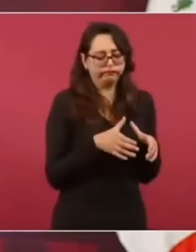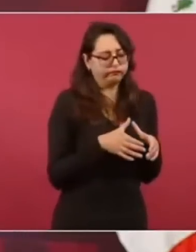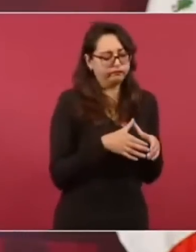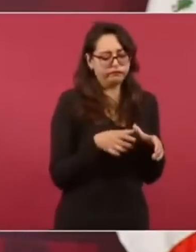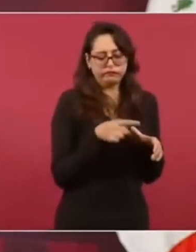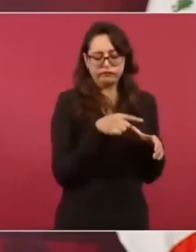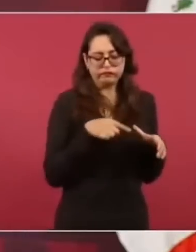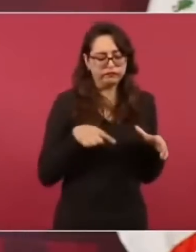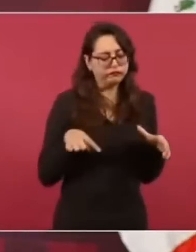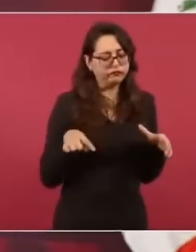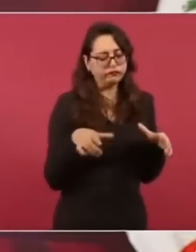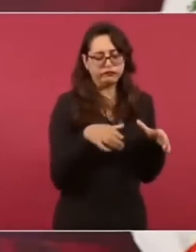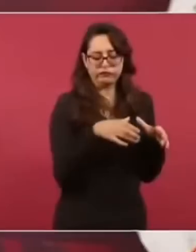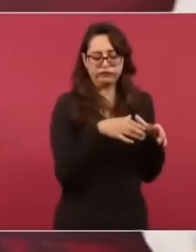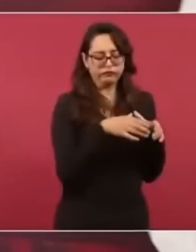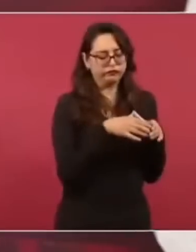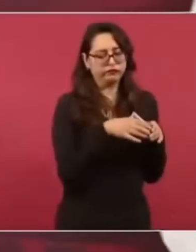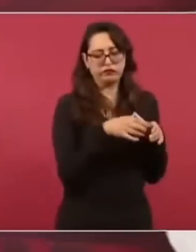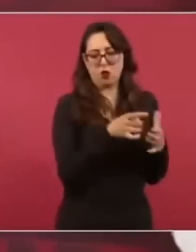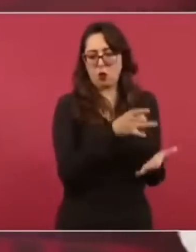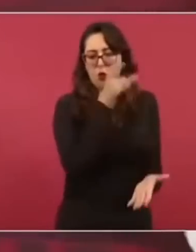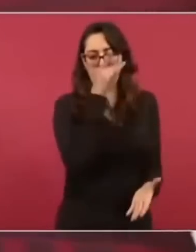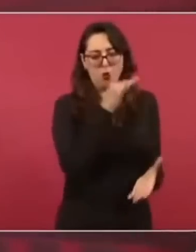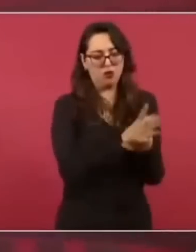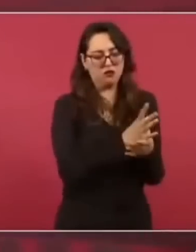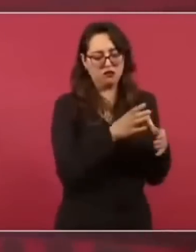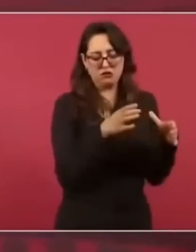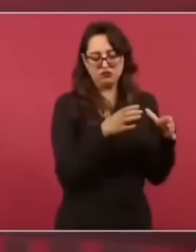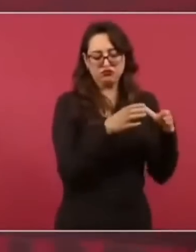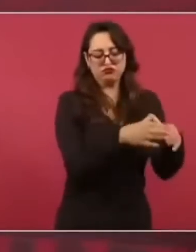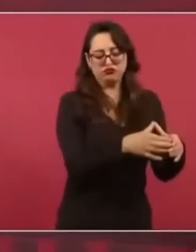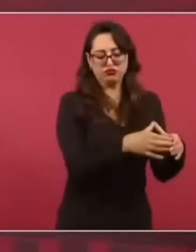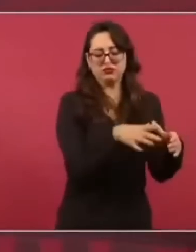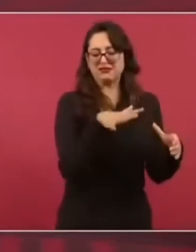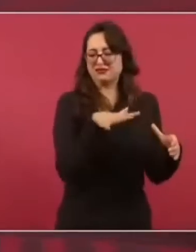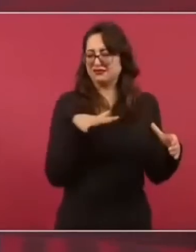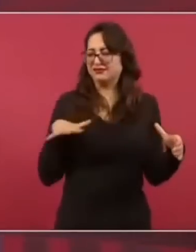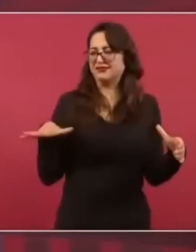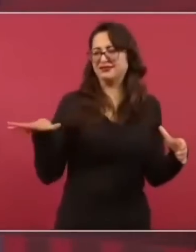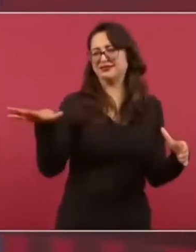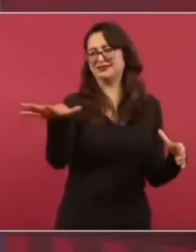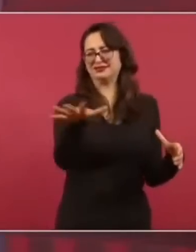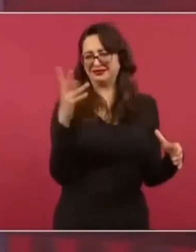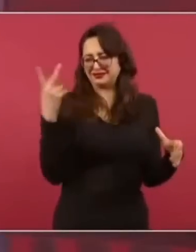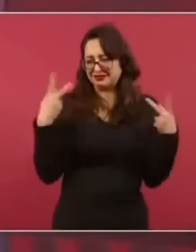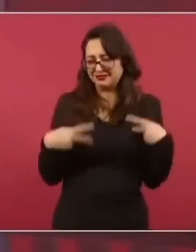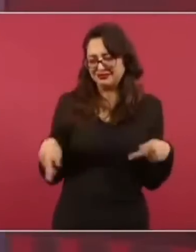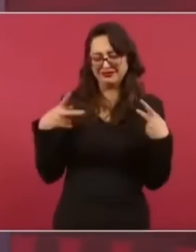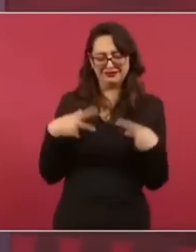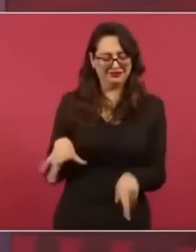completamente divorciada del pueblo. No le tienen amor al pueblo.